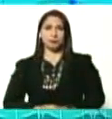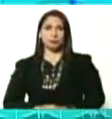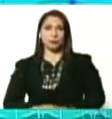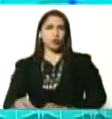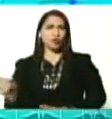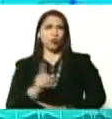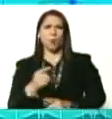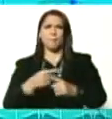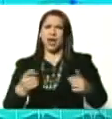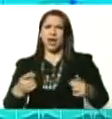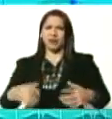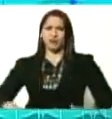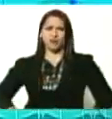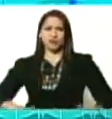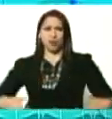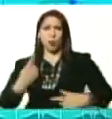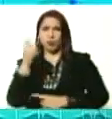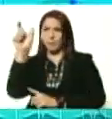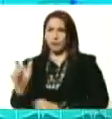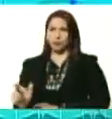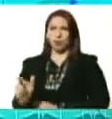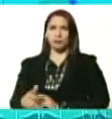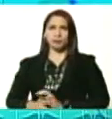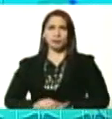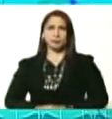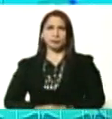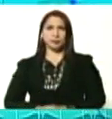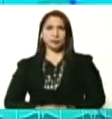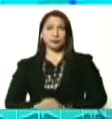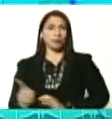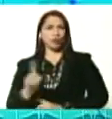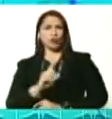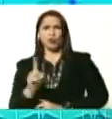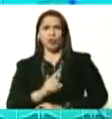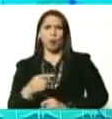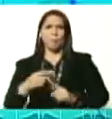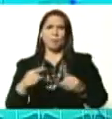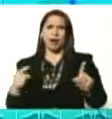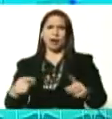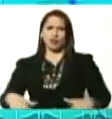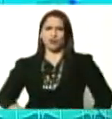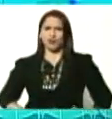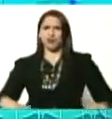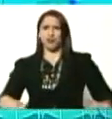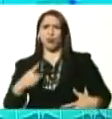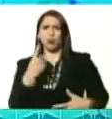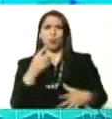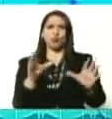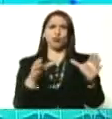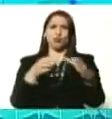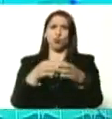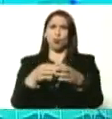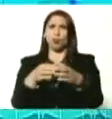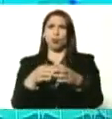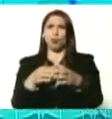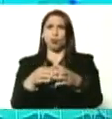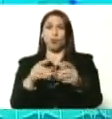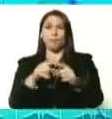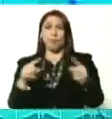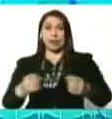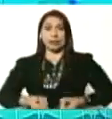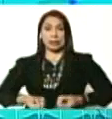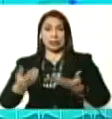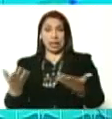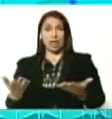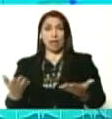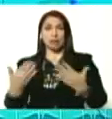para enriquecer a una persona, no es para enriquecer a un grupo, es para darle